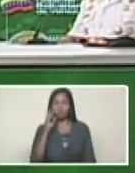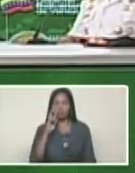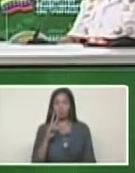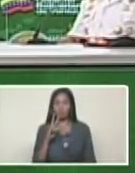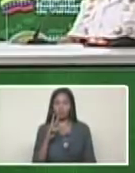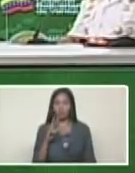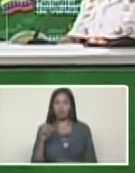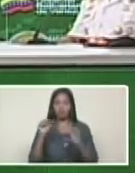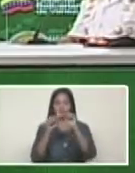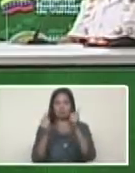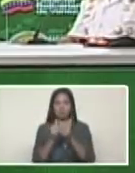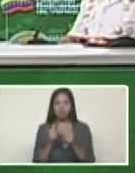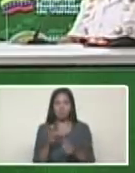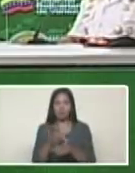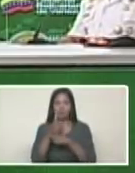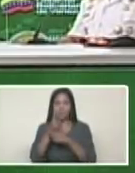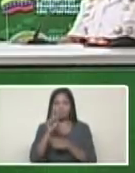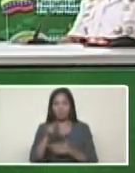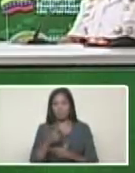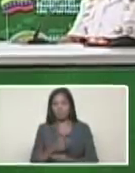con el sistema de armas.